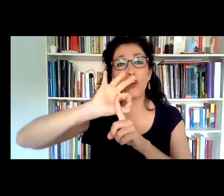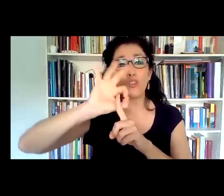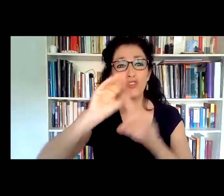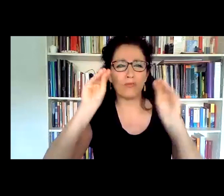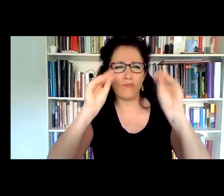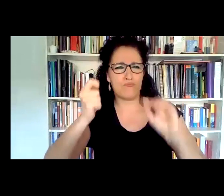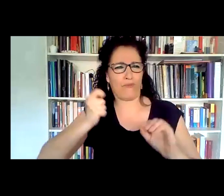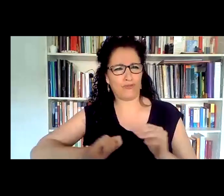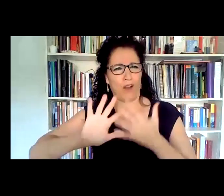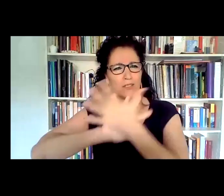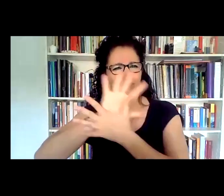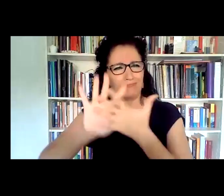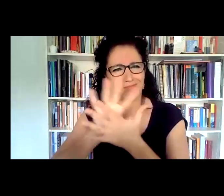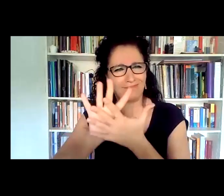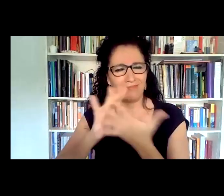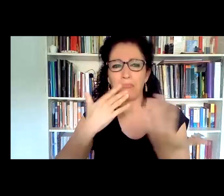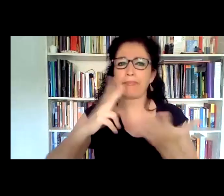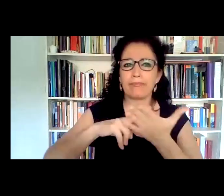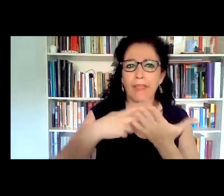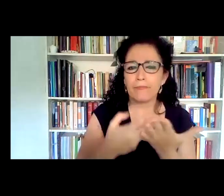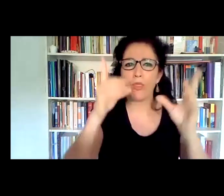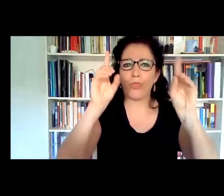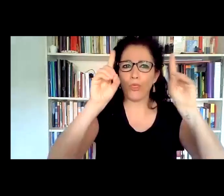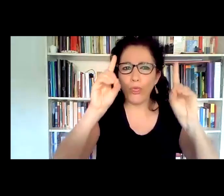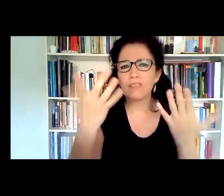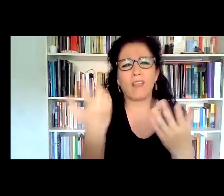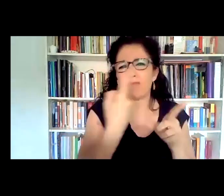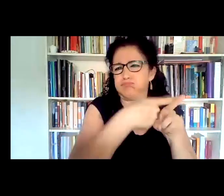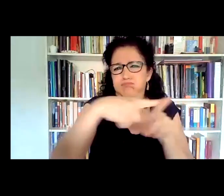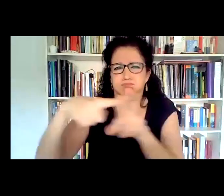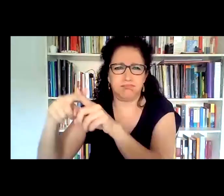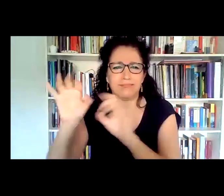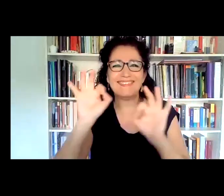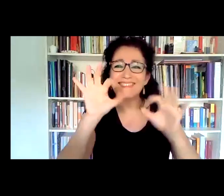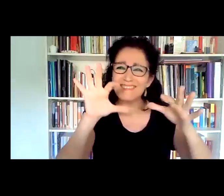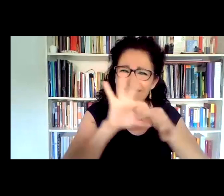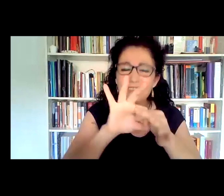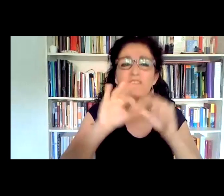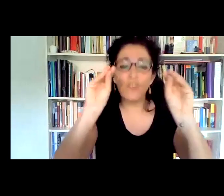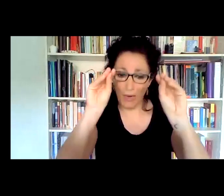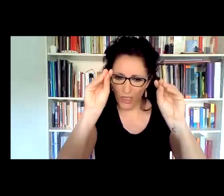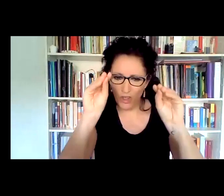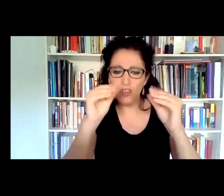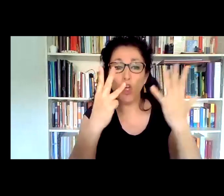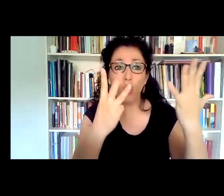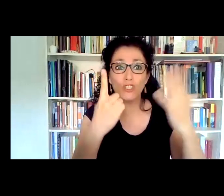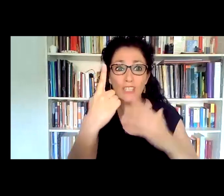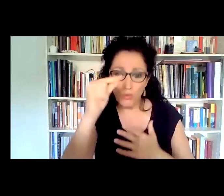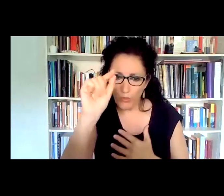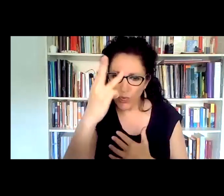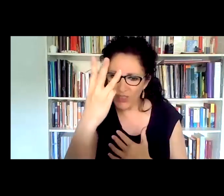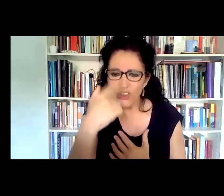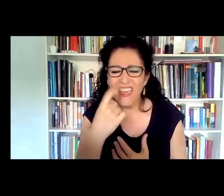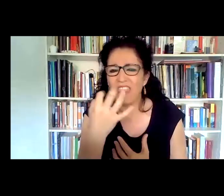81% piensa que tiene que haber grados de formación a estos profesionales, bien desde la rama de interpretación y